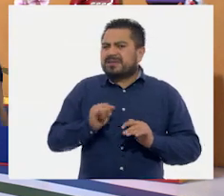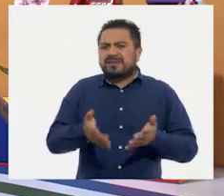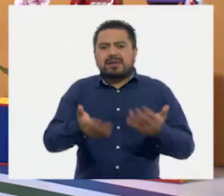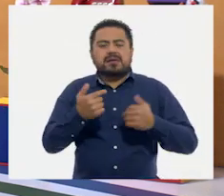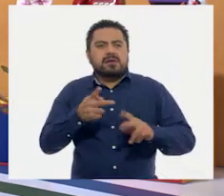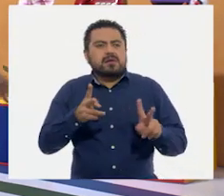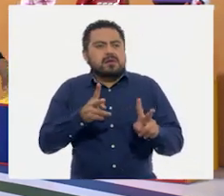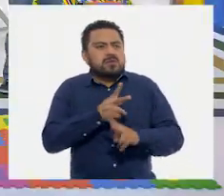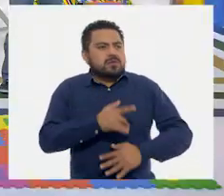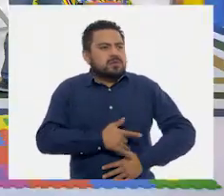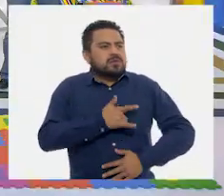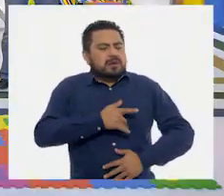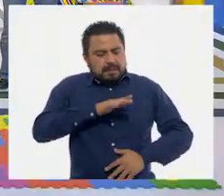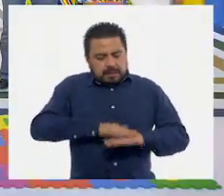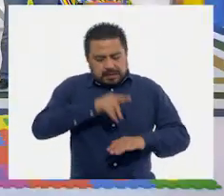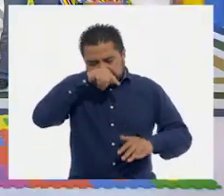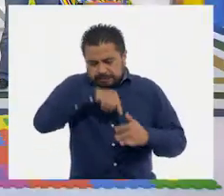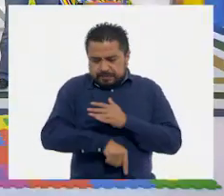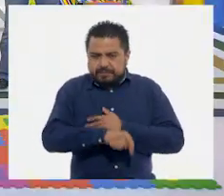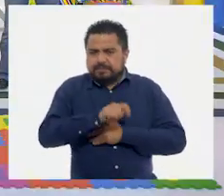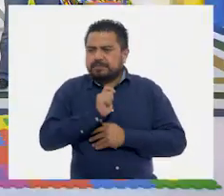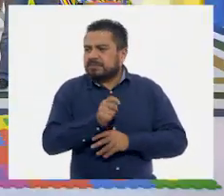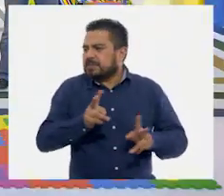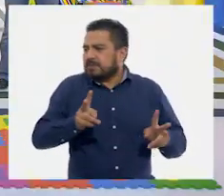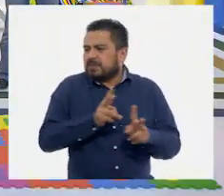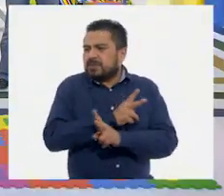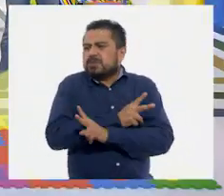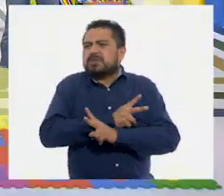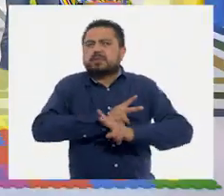a respirar hondo y profundo. Respiramos.